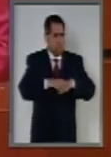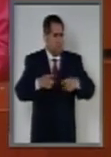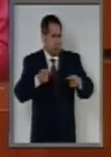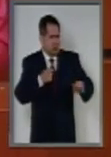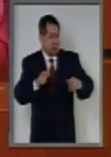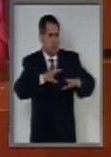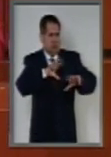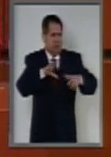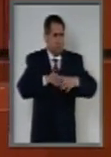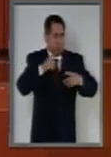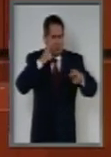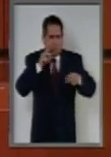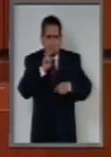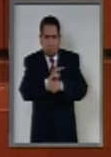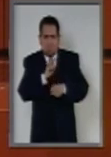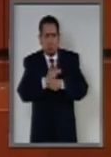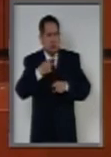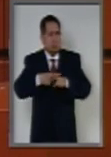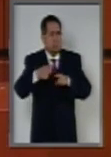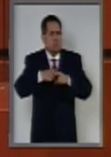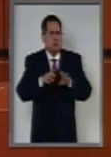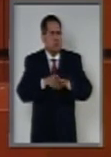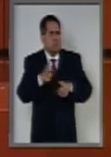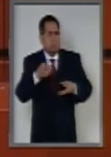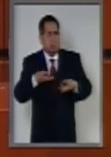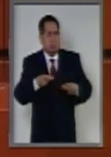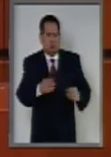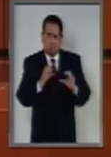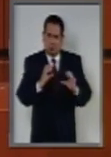y de la vigilancia de los recursos públicos.